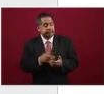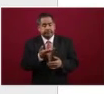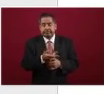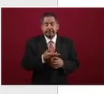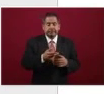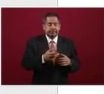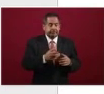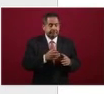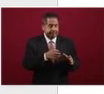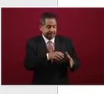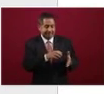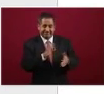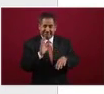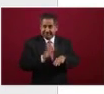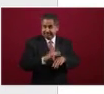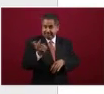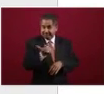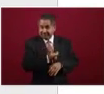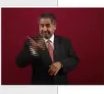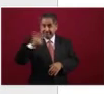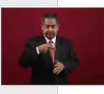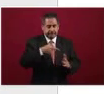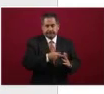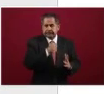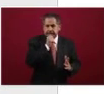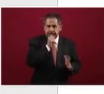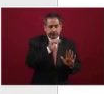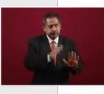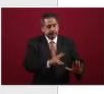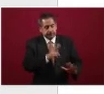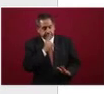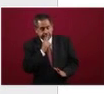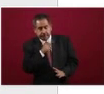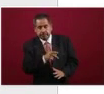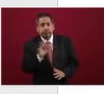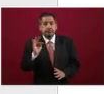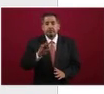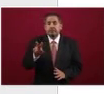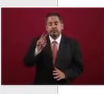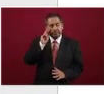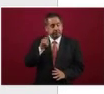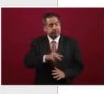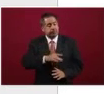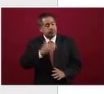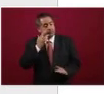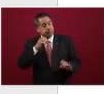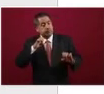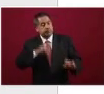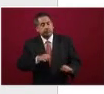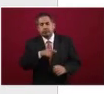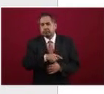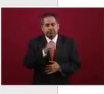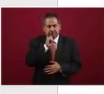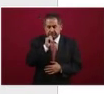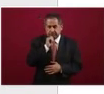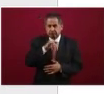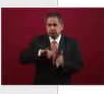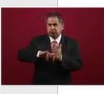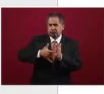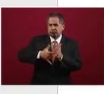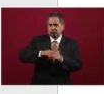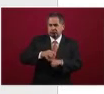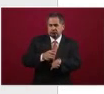lotes de más alto valor, los considerados, si así lo quieren ver, más fifís, el reloj